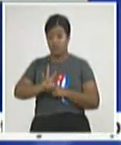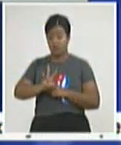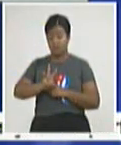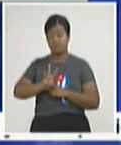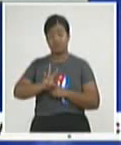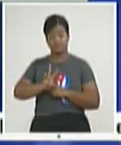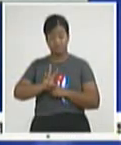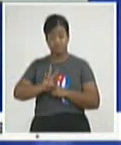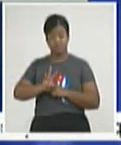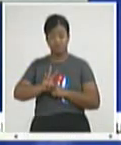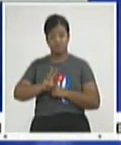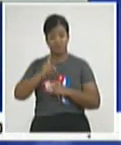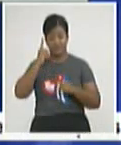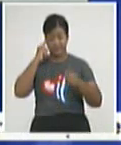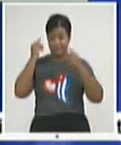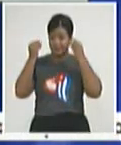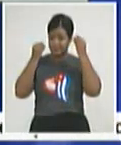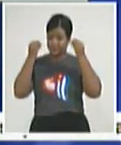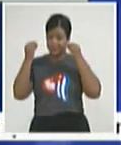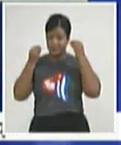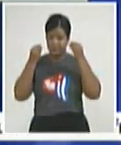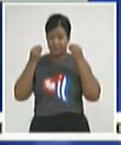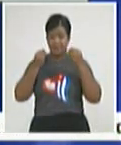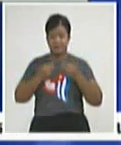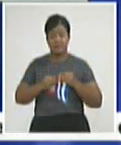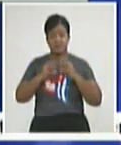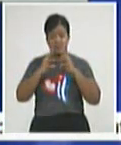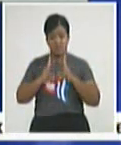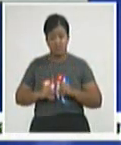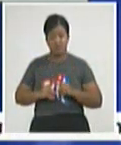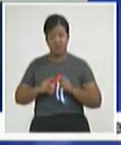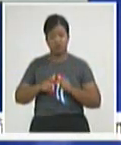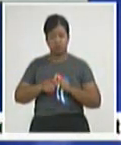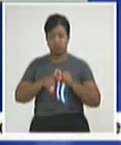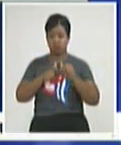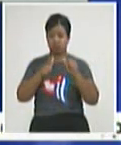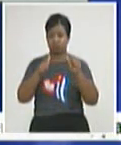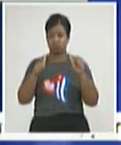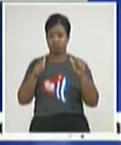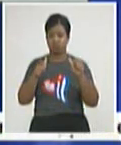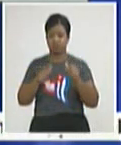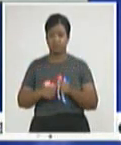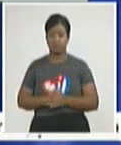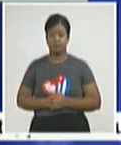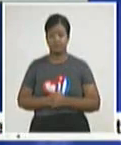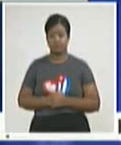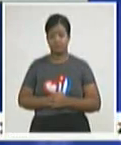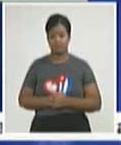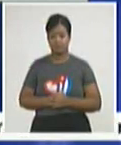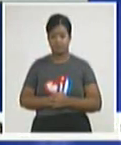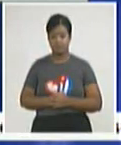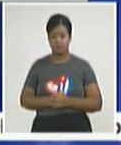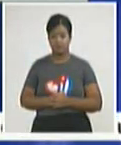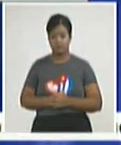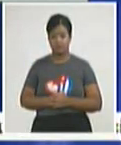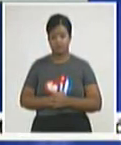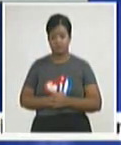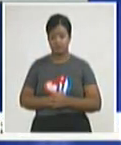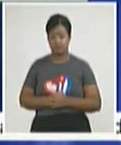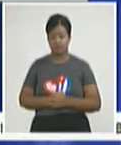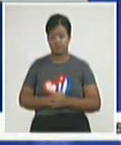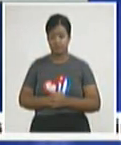pediátricos diarios, se da cuenta de que es una cifra muy elevada para cualquier país y para el nuestro mucho